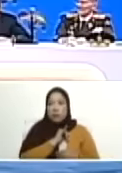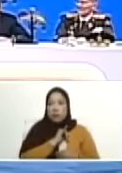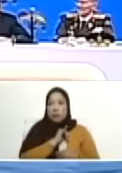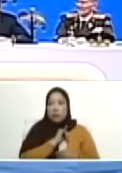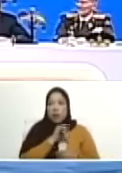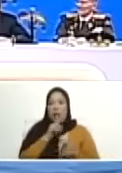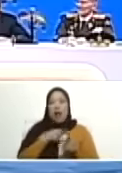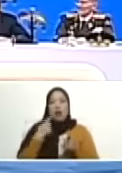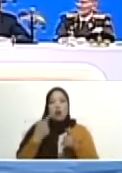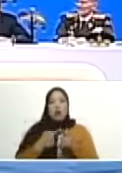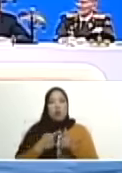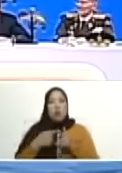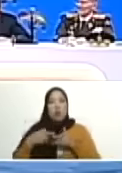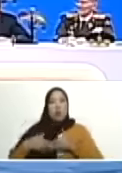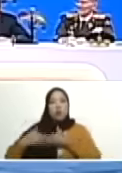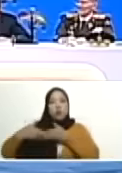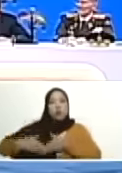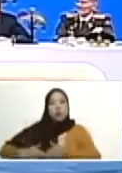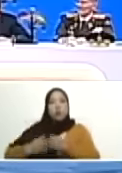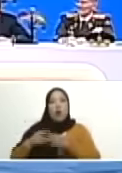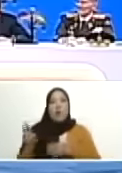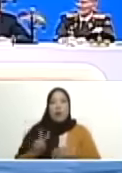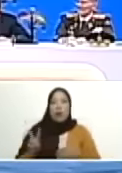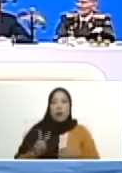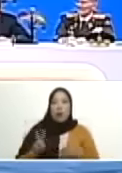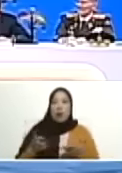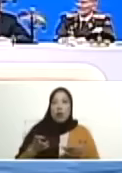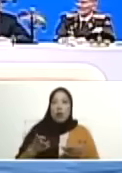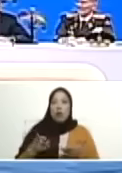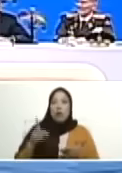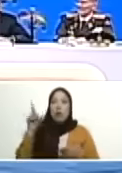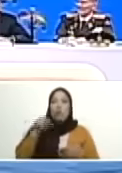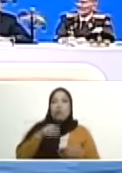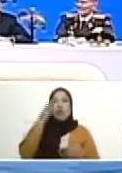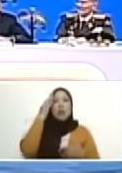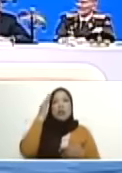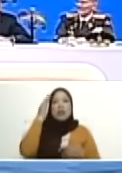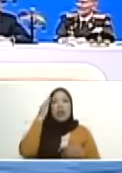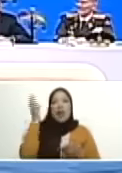para entonces la Marina de Guerra venezolana. Poco se sabe de esto.